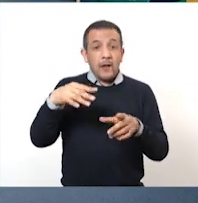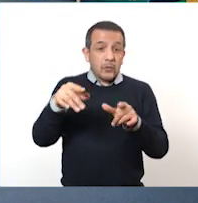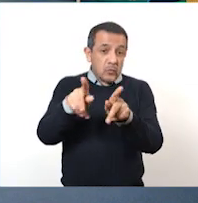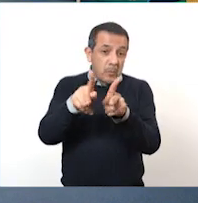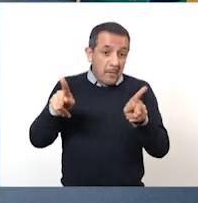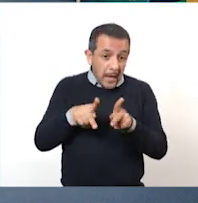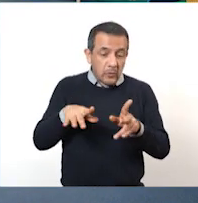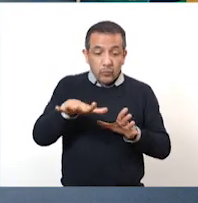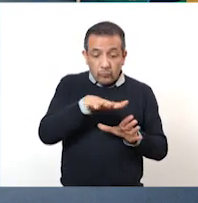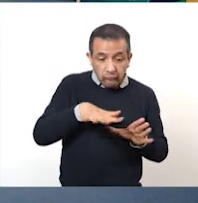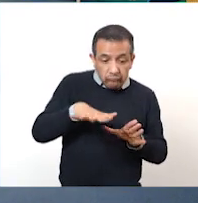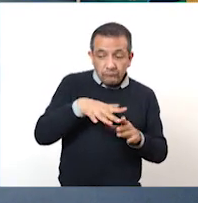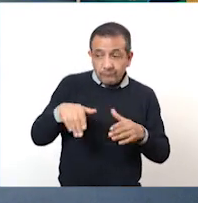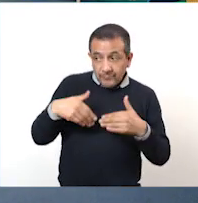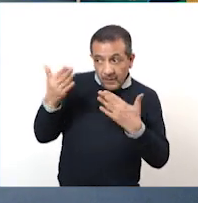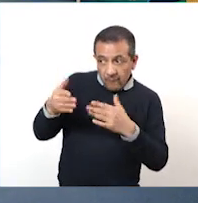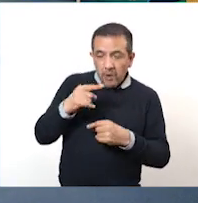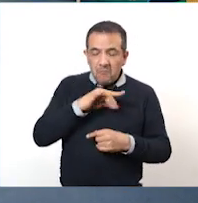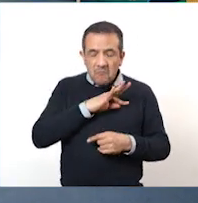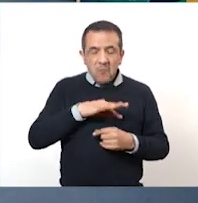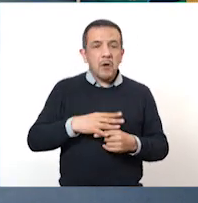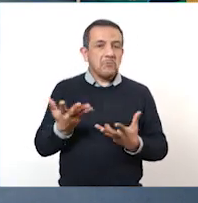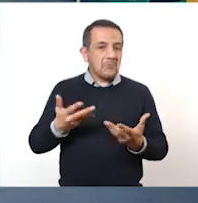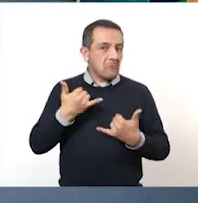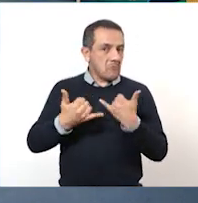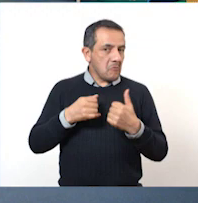libre, háganlo en un espacio libre. ¿Ok? Muy bien. Muy bien.